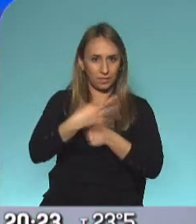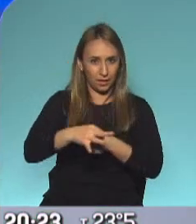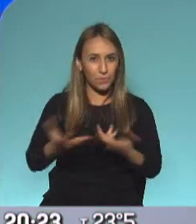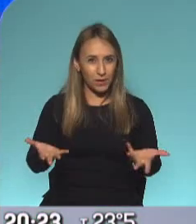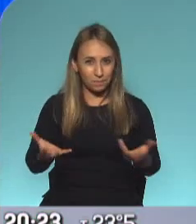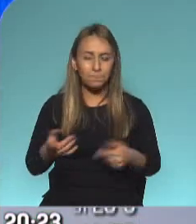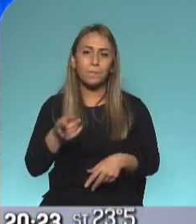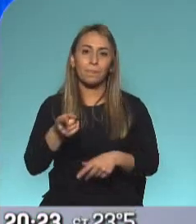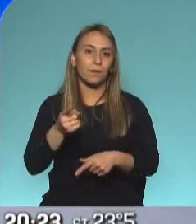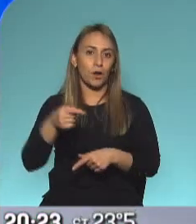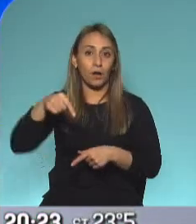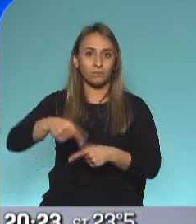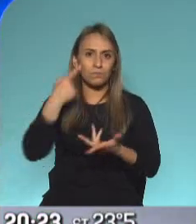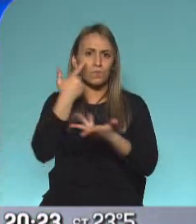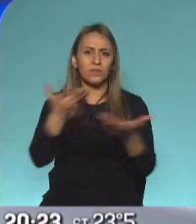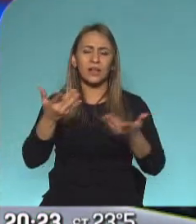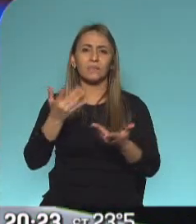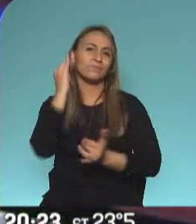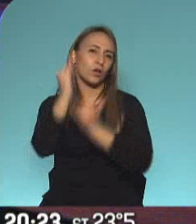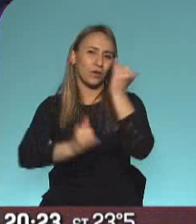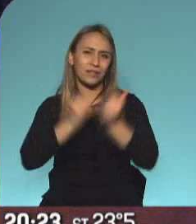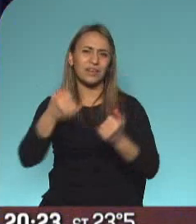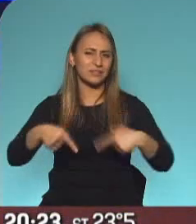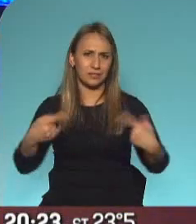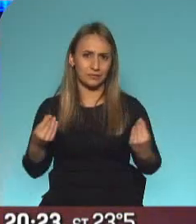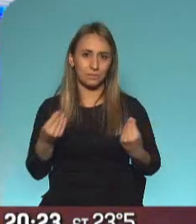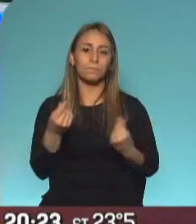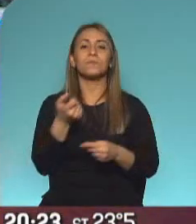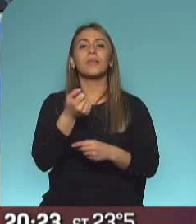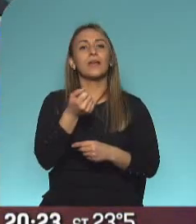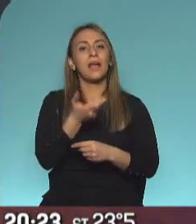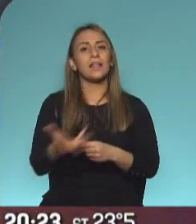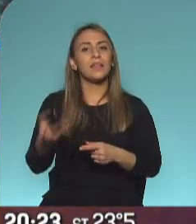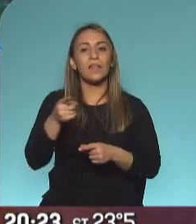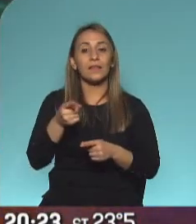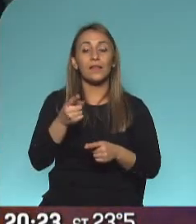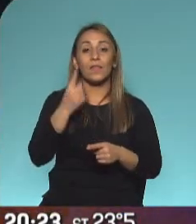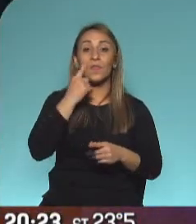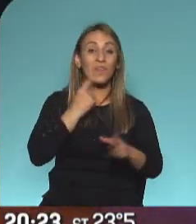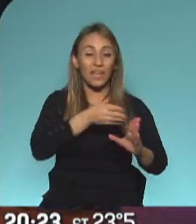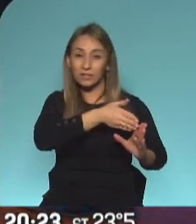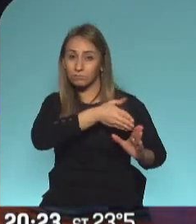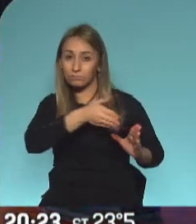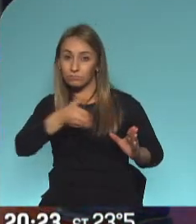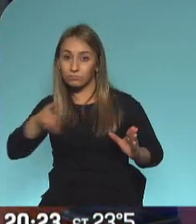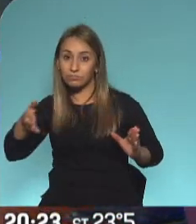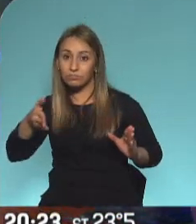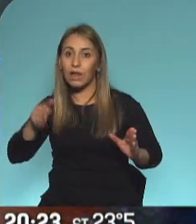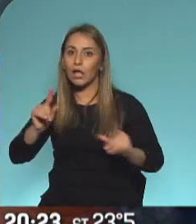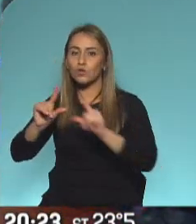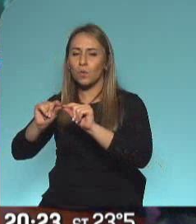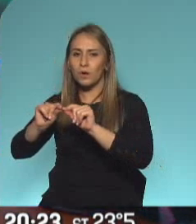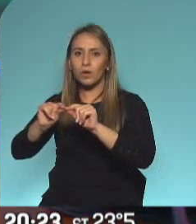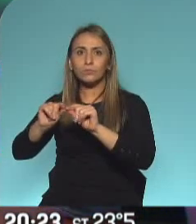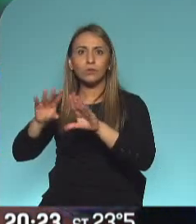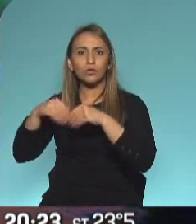a ver, que él nos va a contar, es la cantidad de días que han pasado para llegar a una cifra